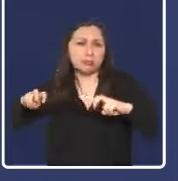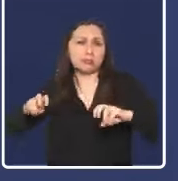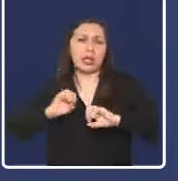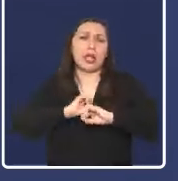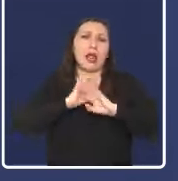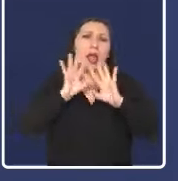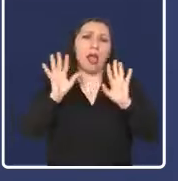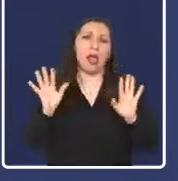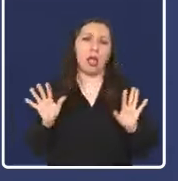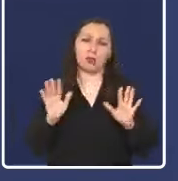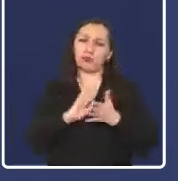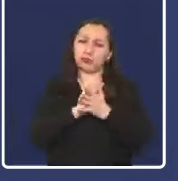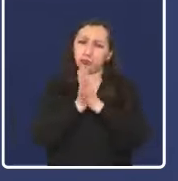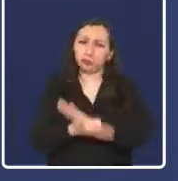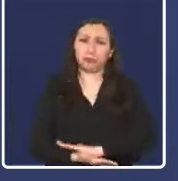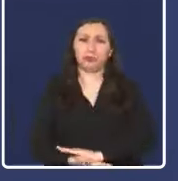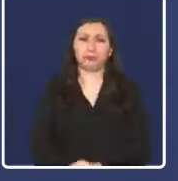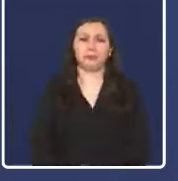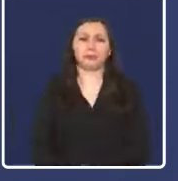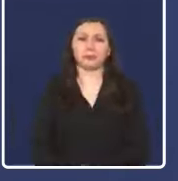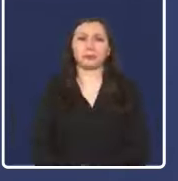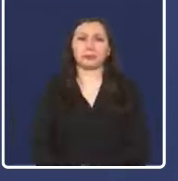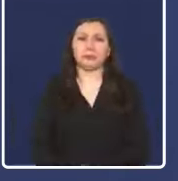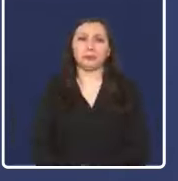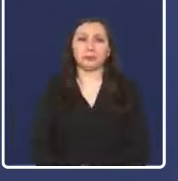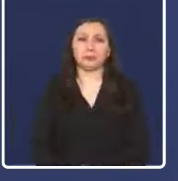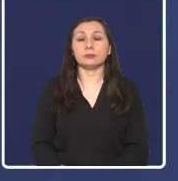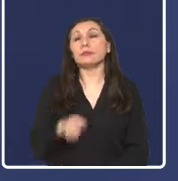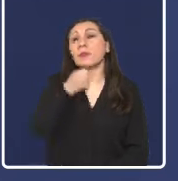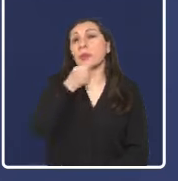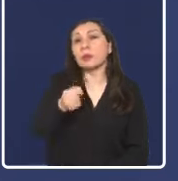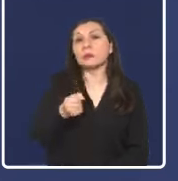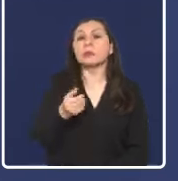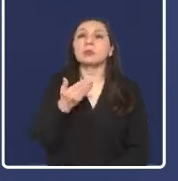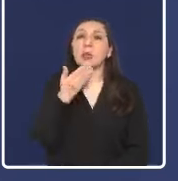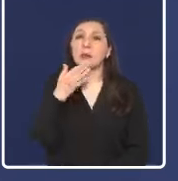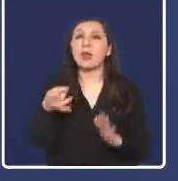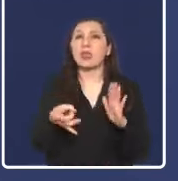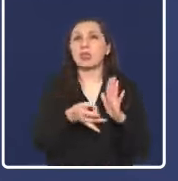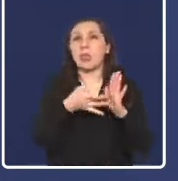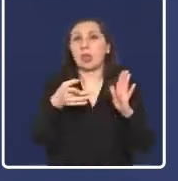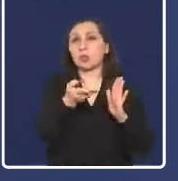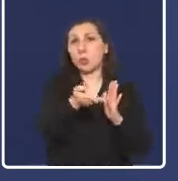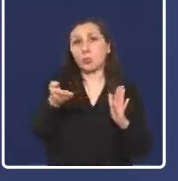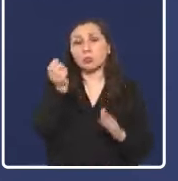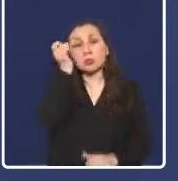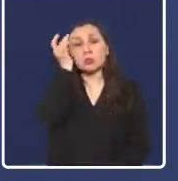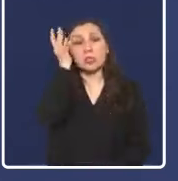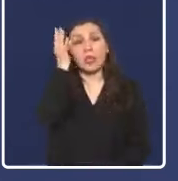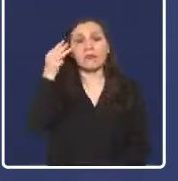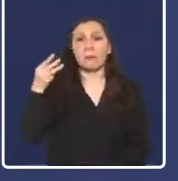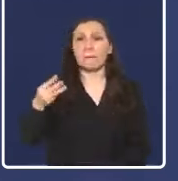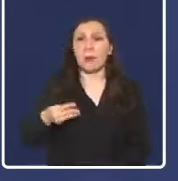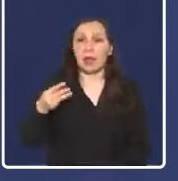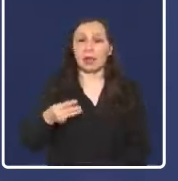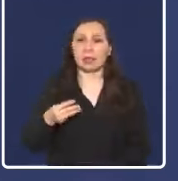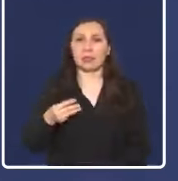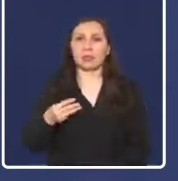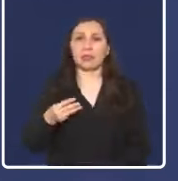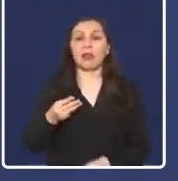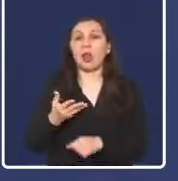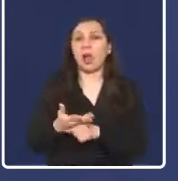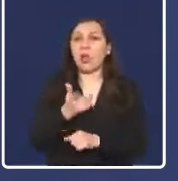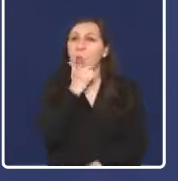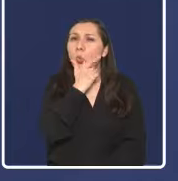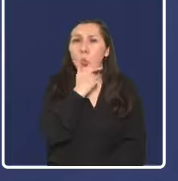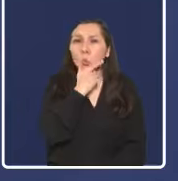se aclare completamente. Presidente, insistiendo un poco el delito de cuando ustedes se enteraron el día martes, está